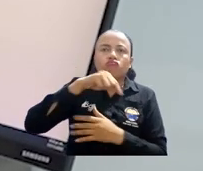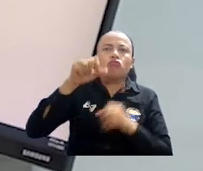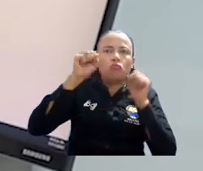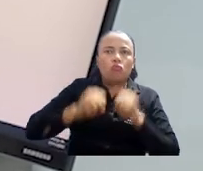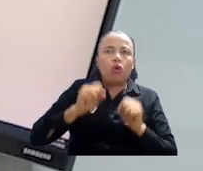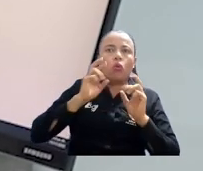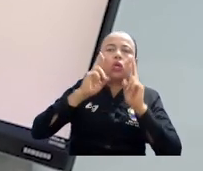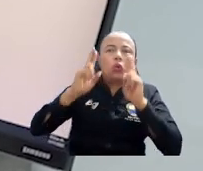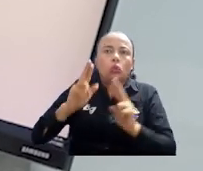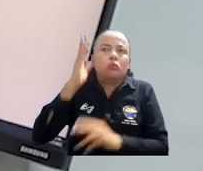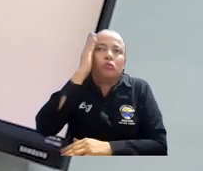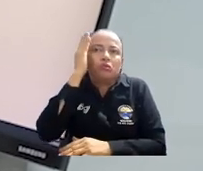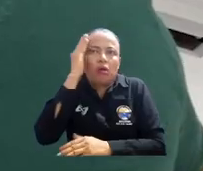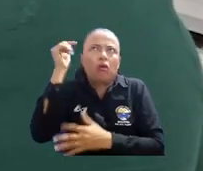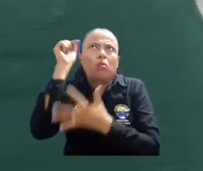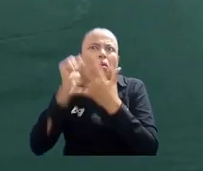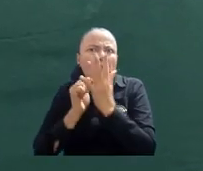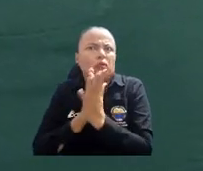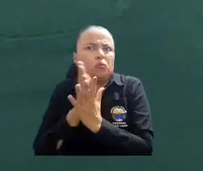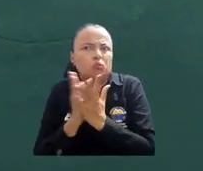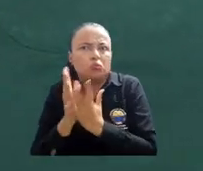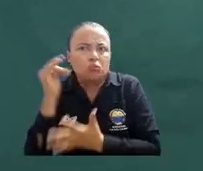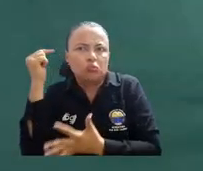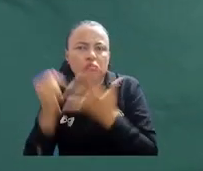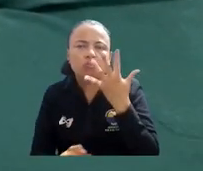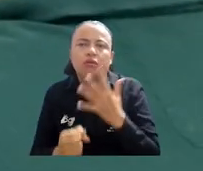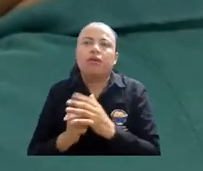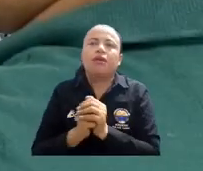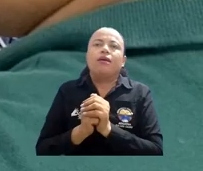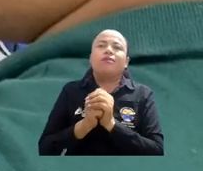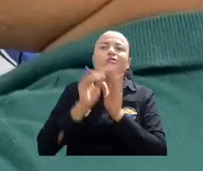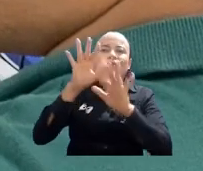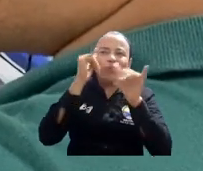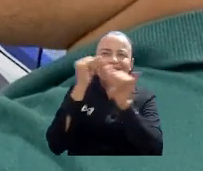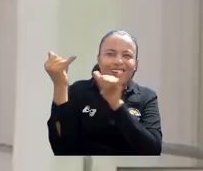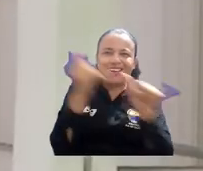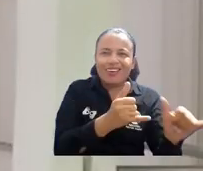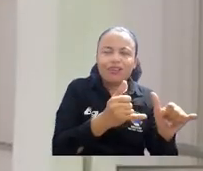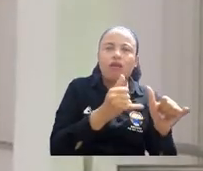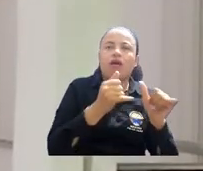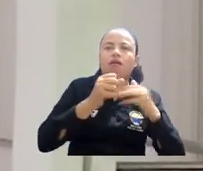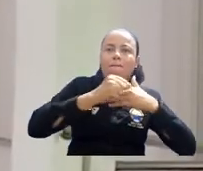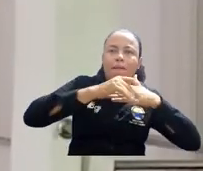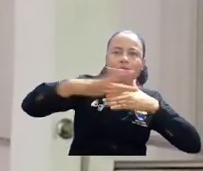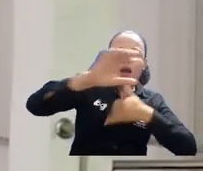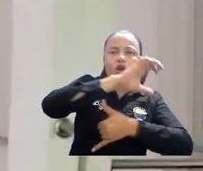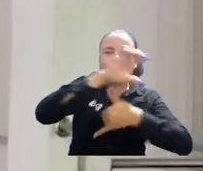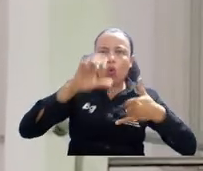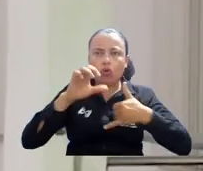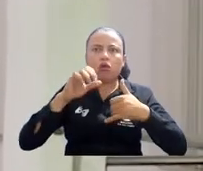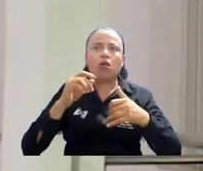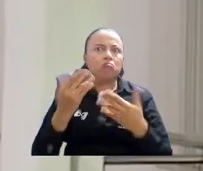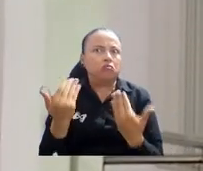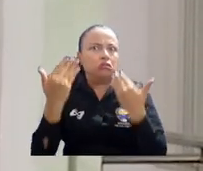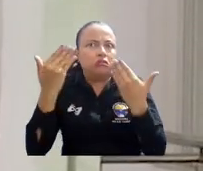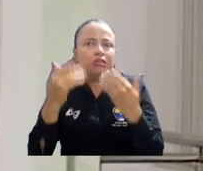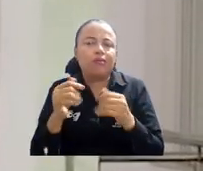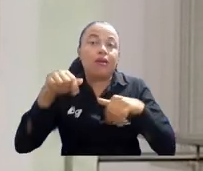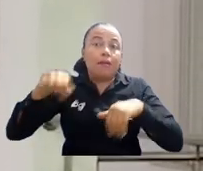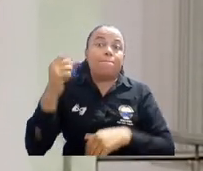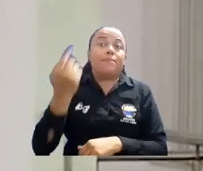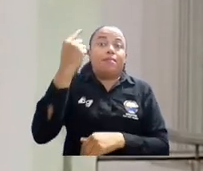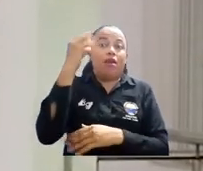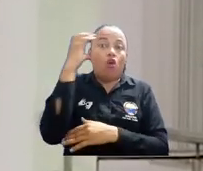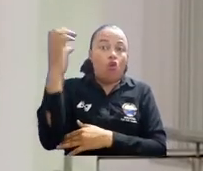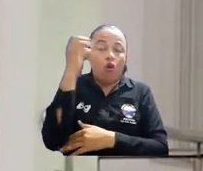mucho la atención personalmente fue el de reconocimiento de saberes, el programa de ingeniería marino costera también, sabiendo que es